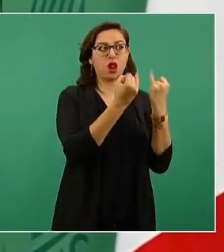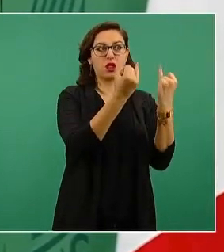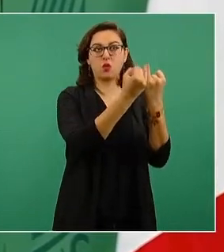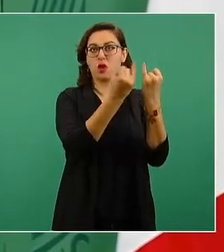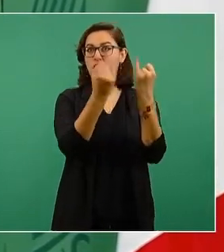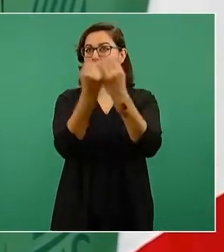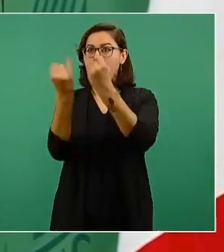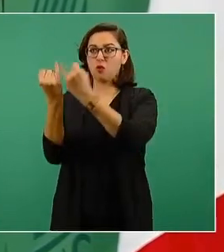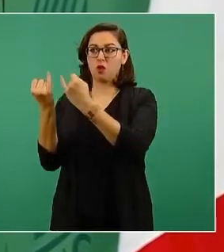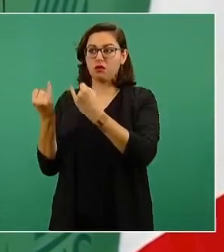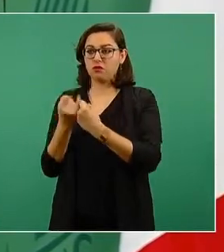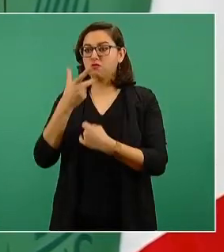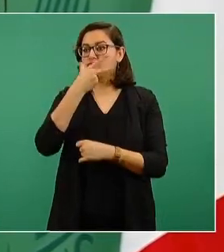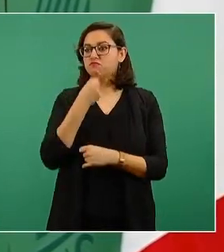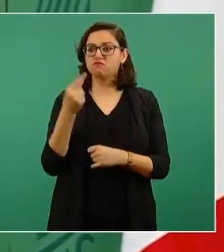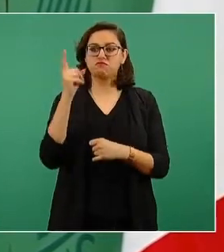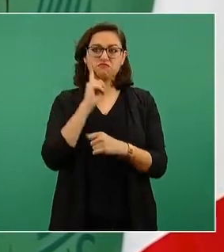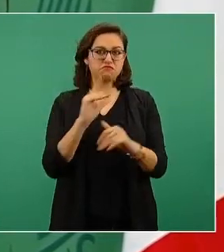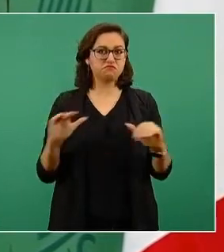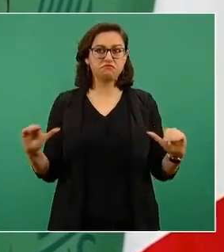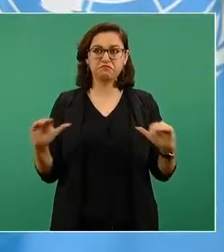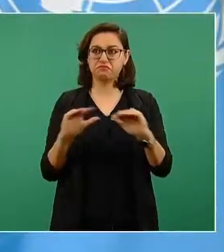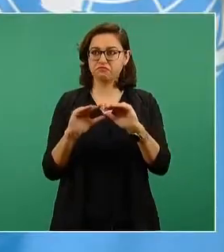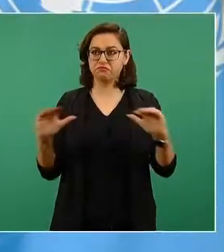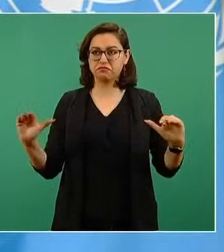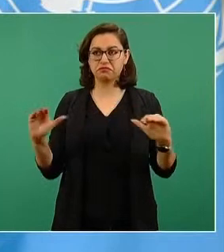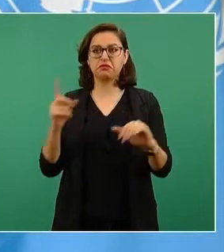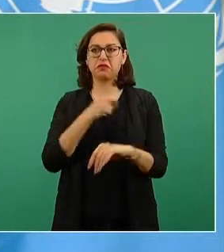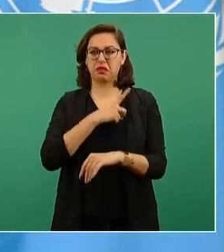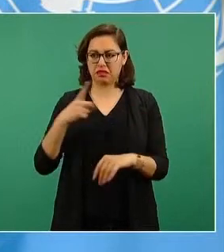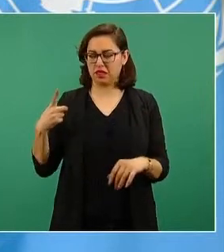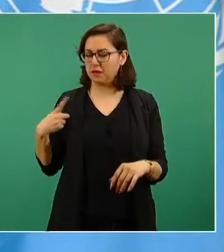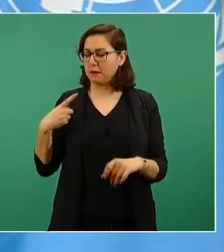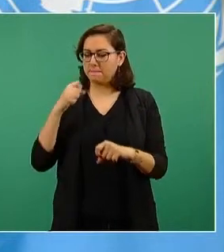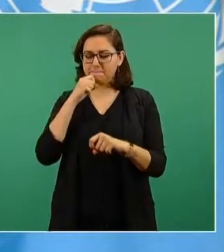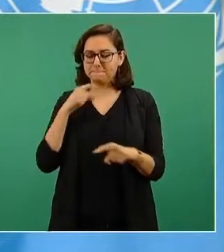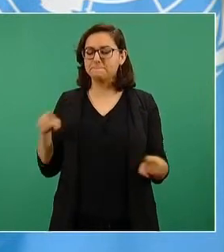la igualdad de género, que no puede